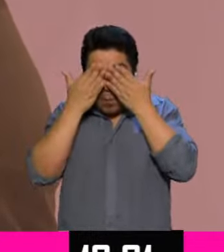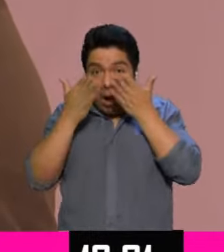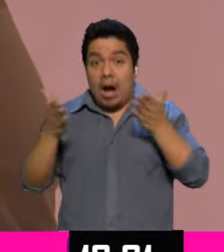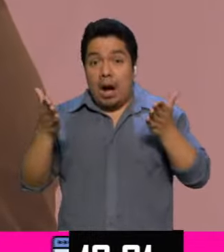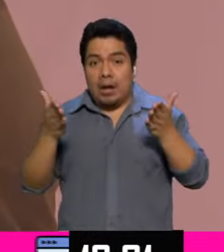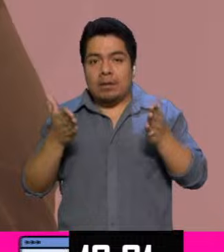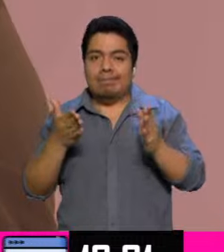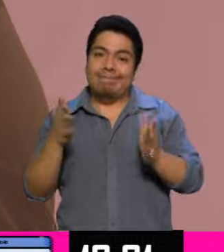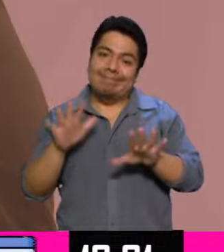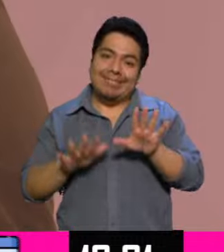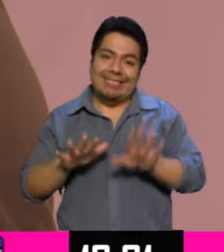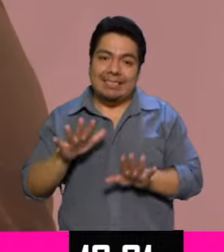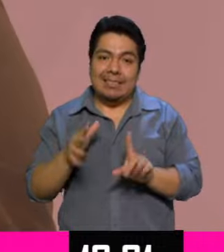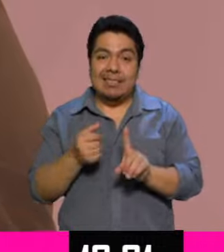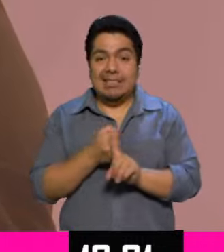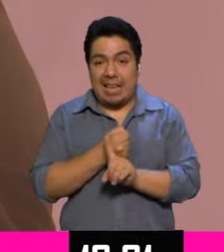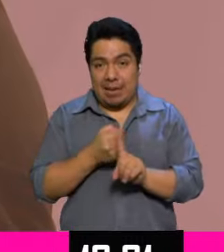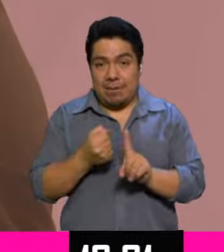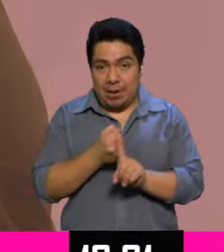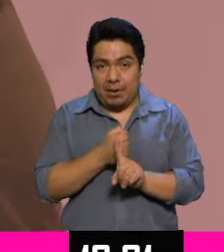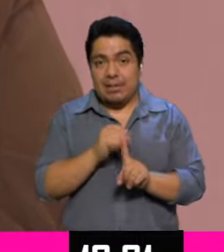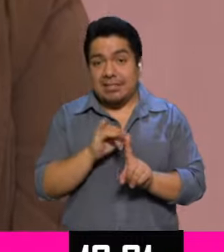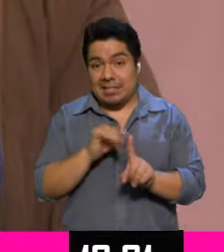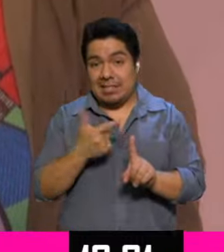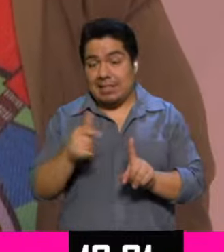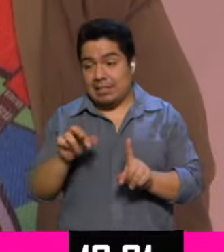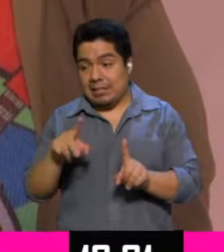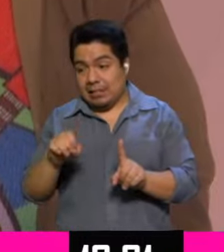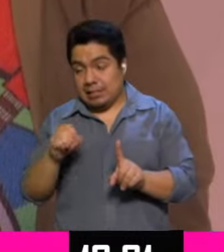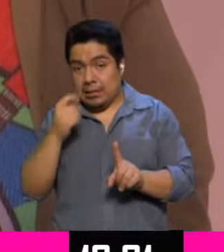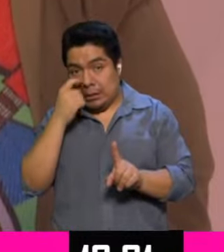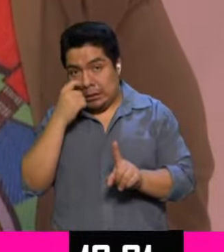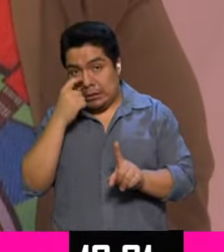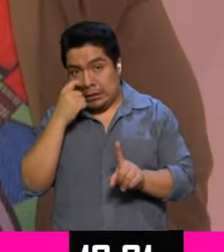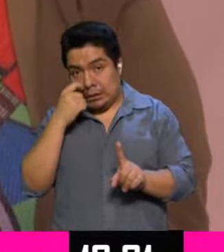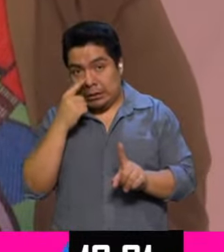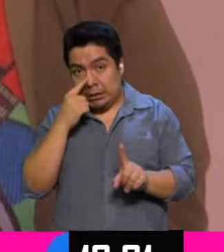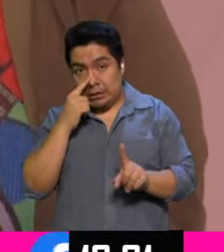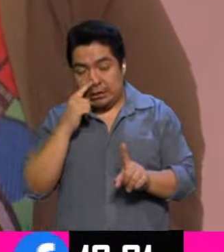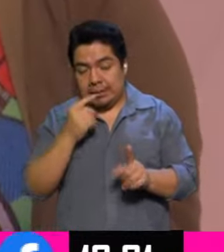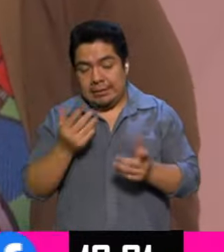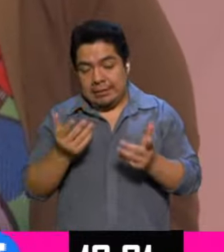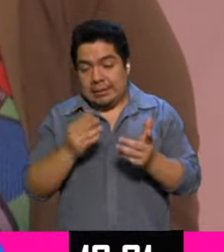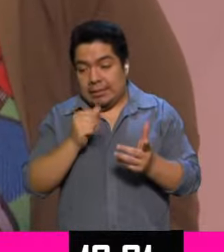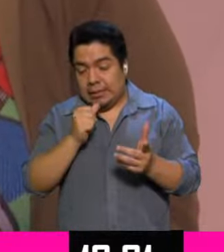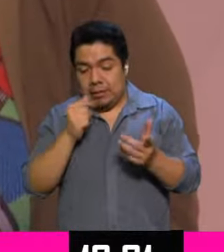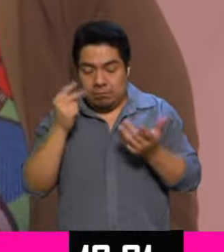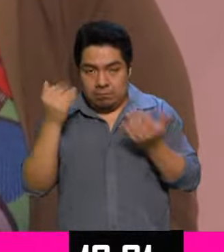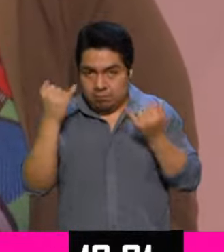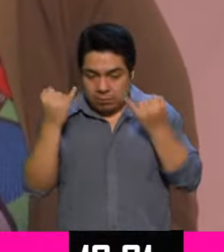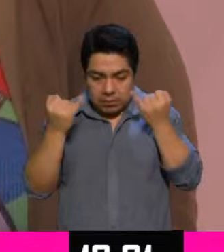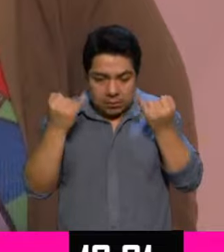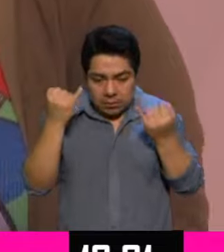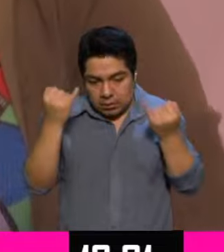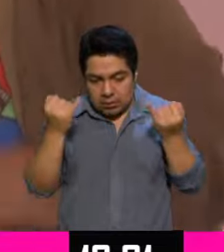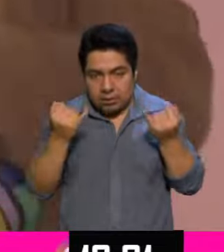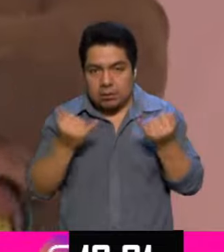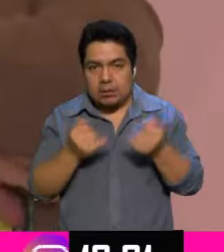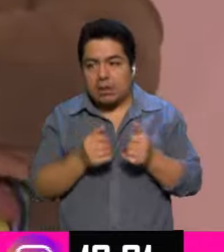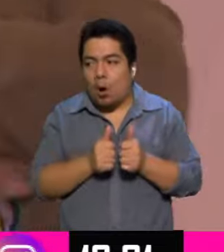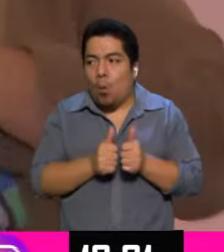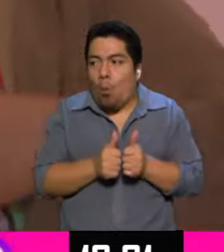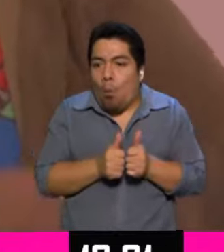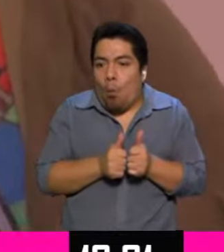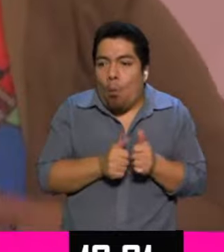la violencia que se está sufriendo como género. Entonces no me imagino que